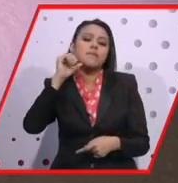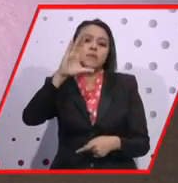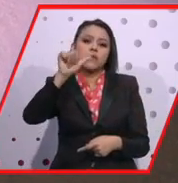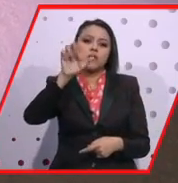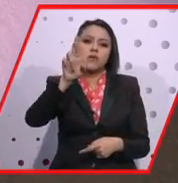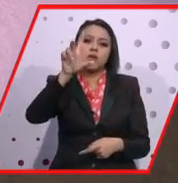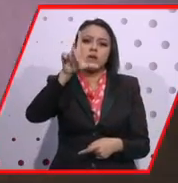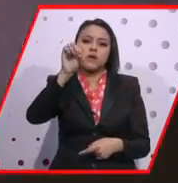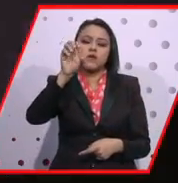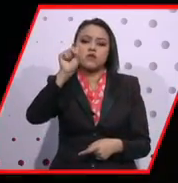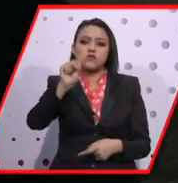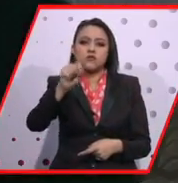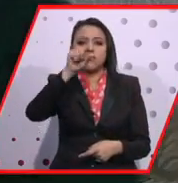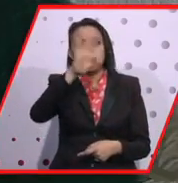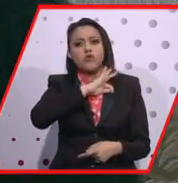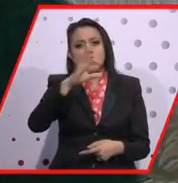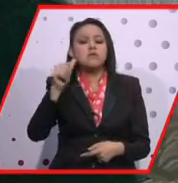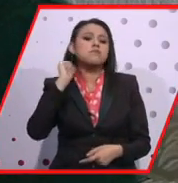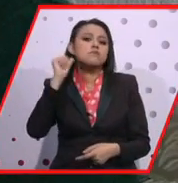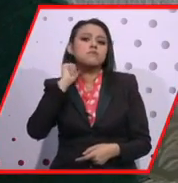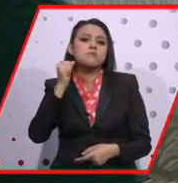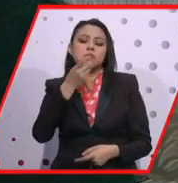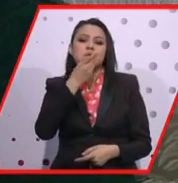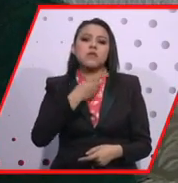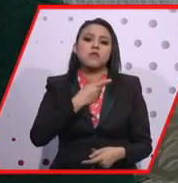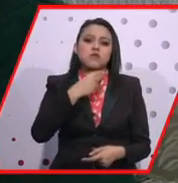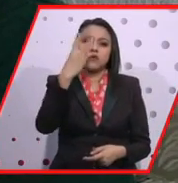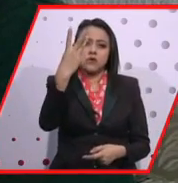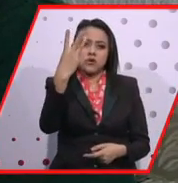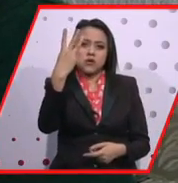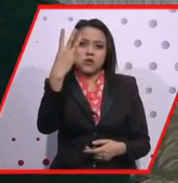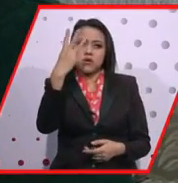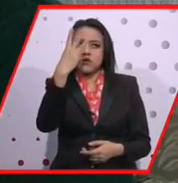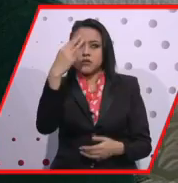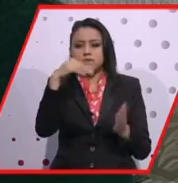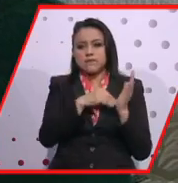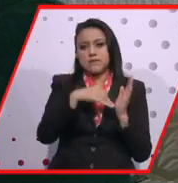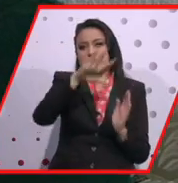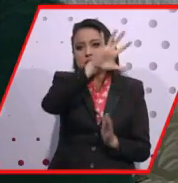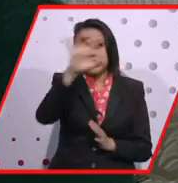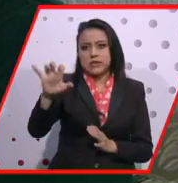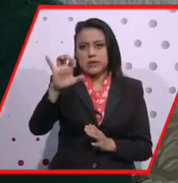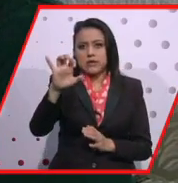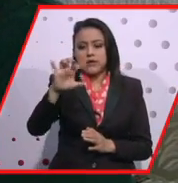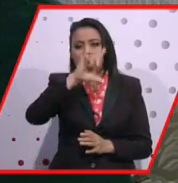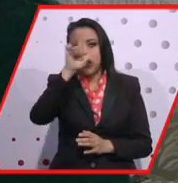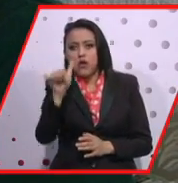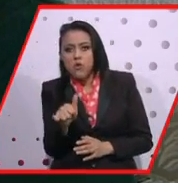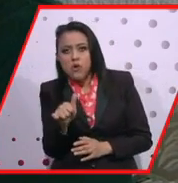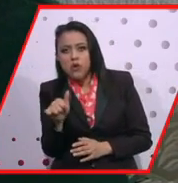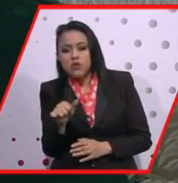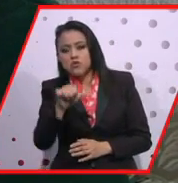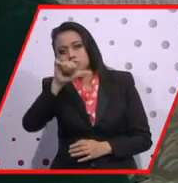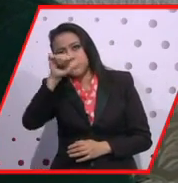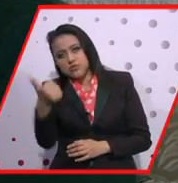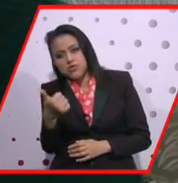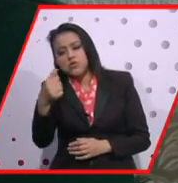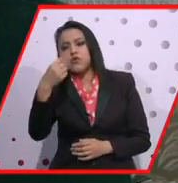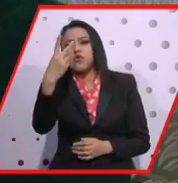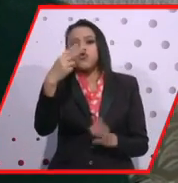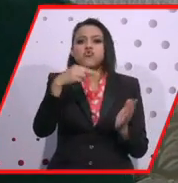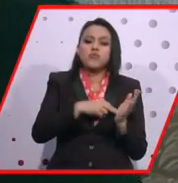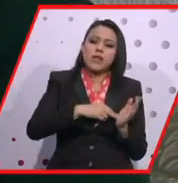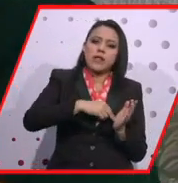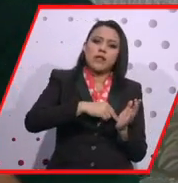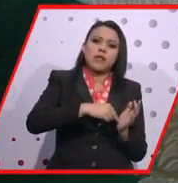Carlos Nonato García. Me pidió primero 3.500 y luego después otros 2.000